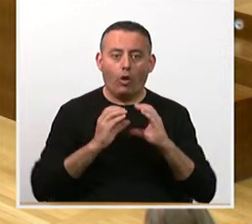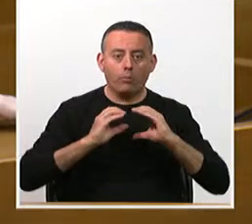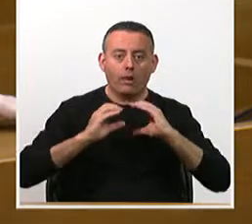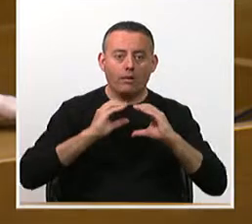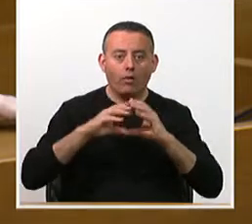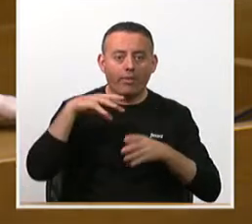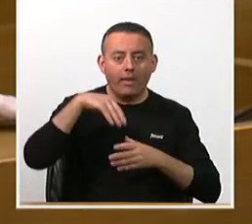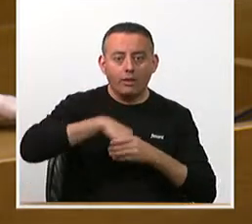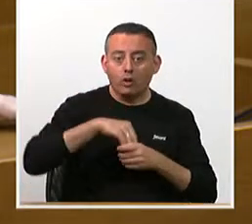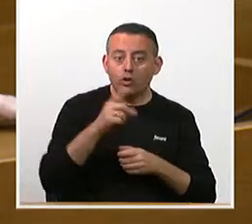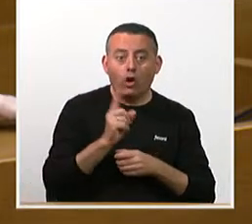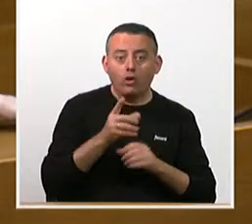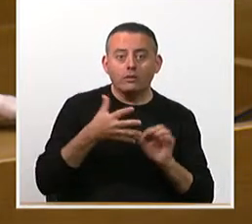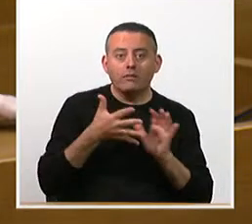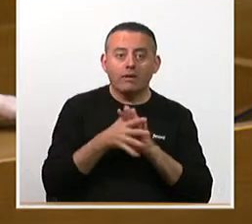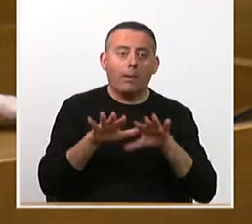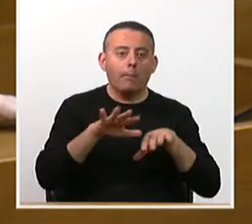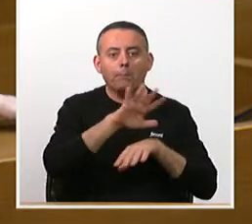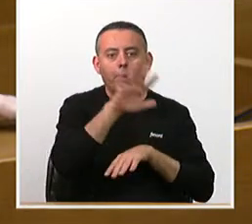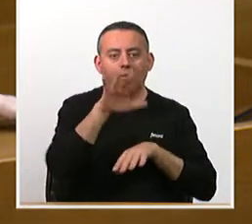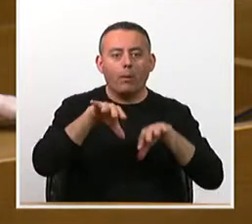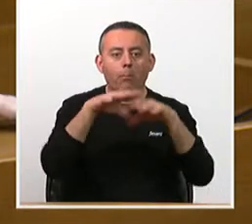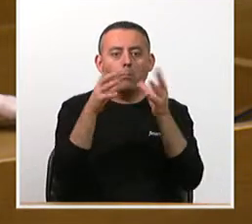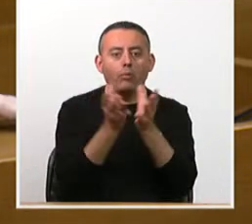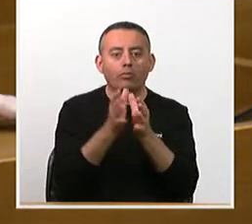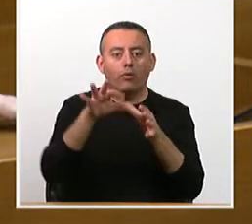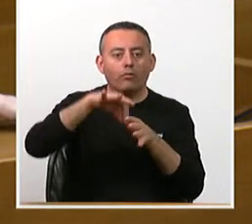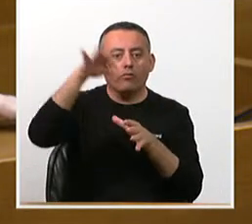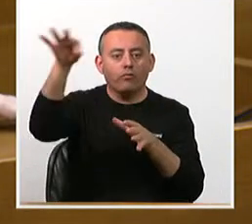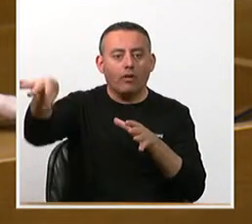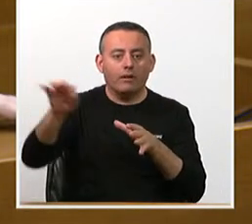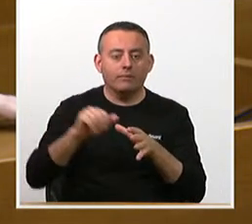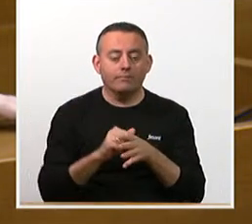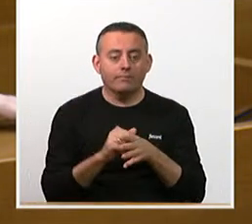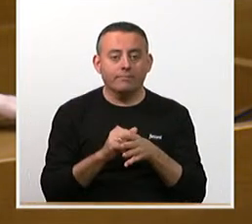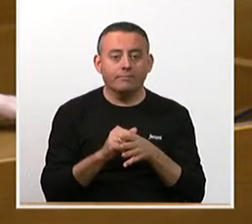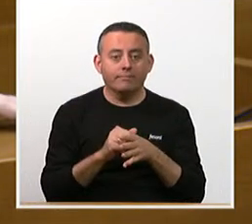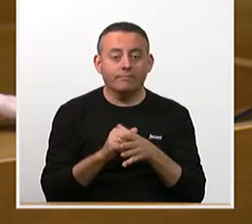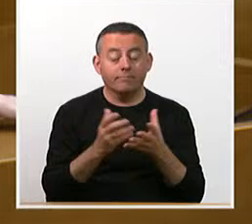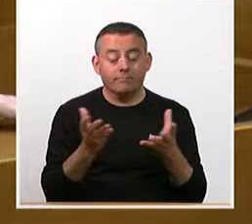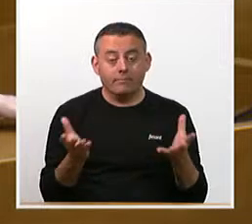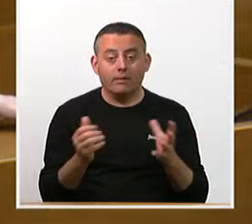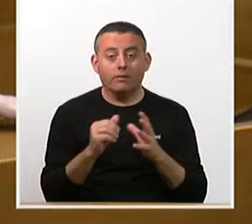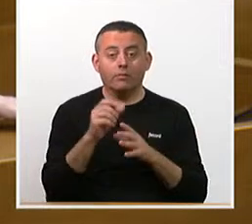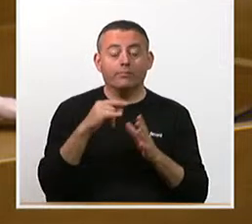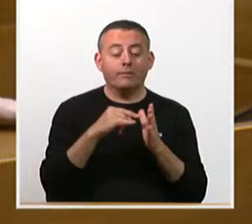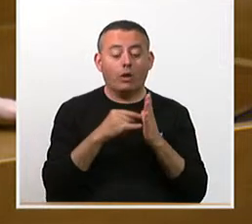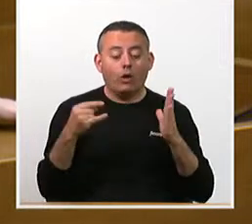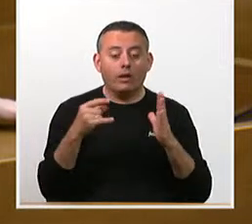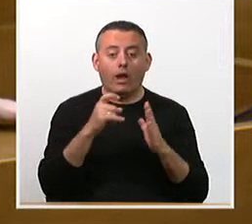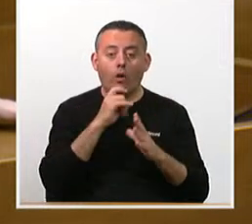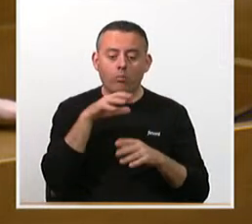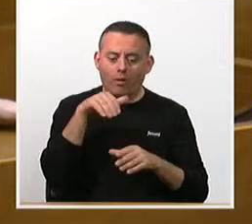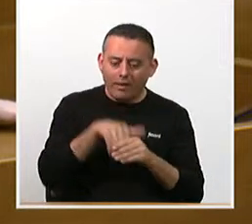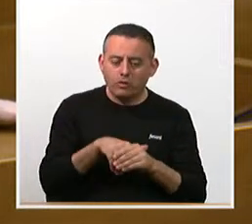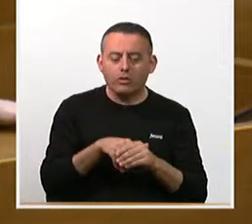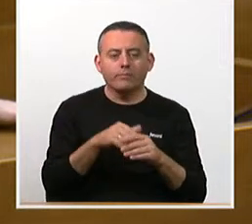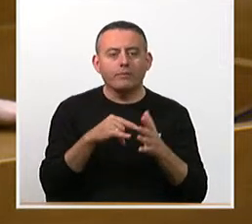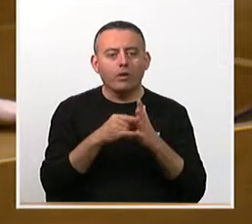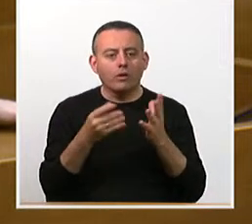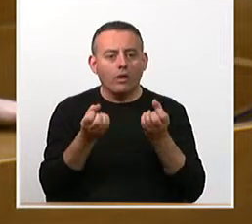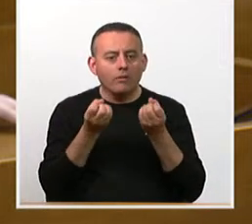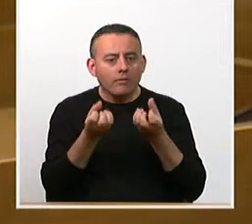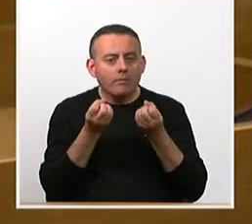está fuera del mundo la digitalización de la justicia implica la incorporación de tecnologías de la información y la